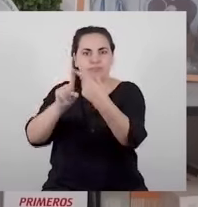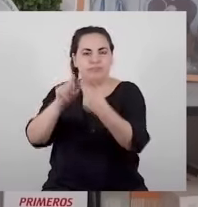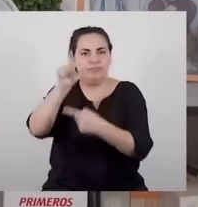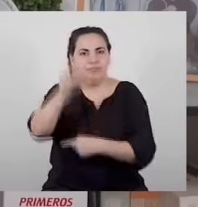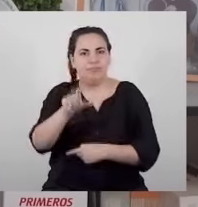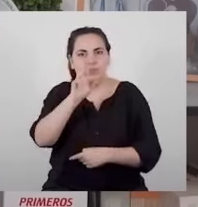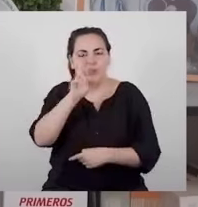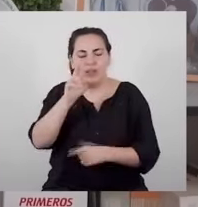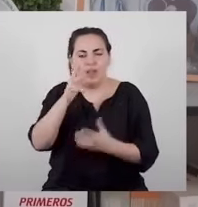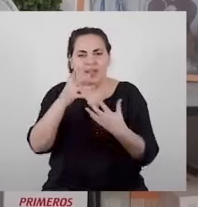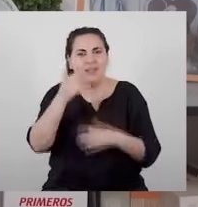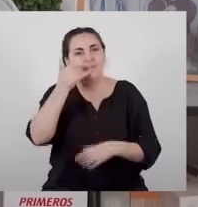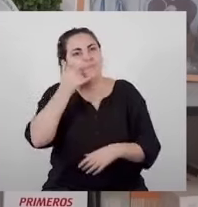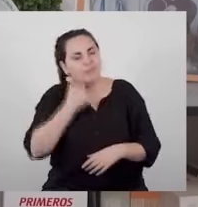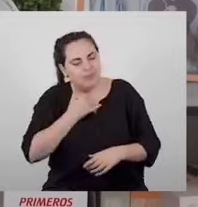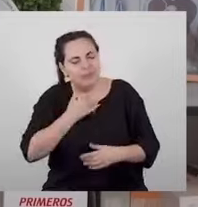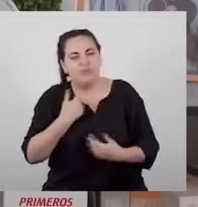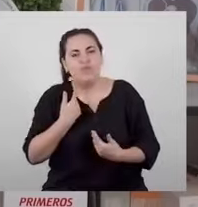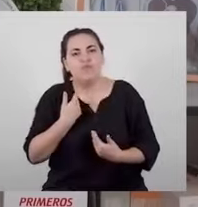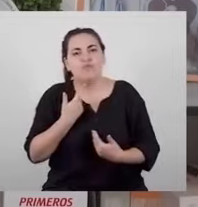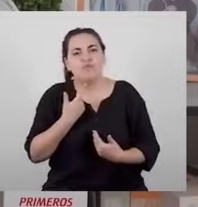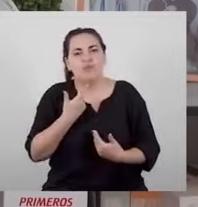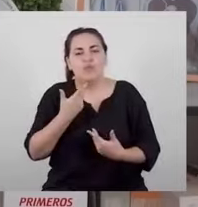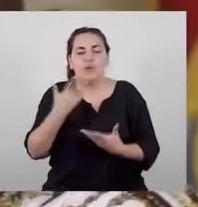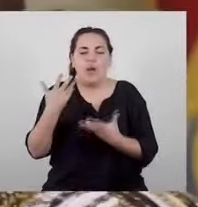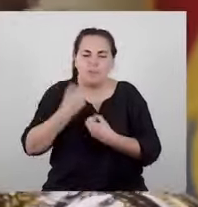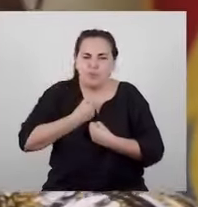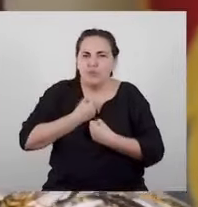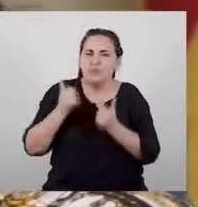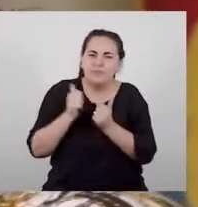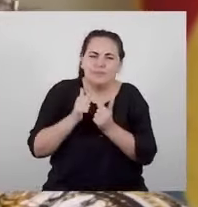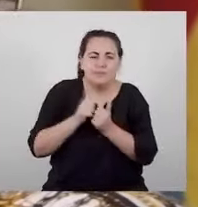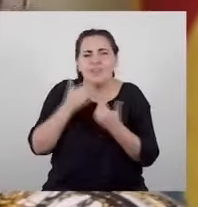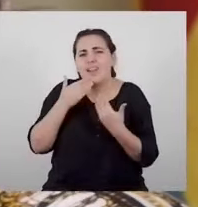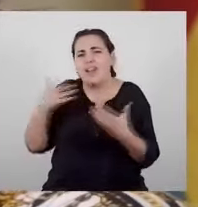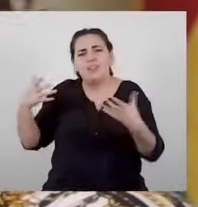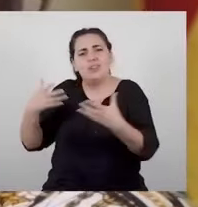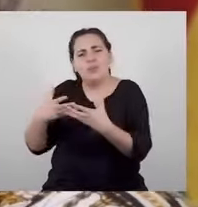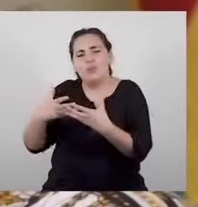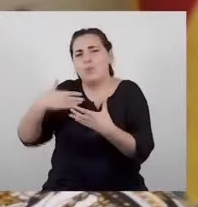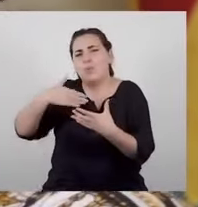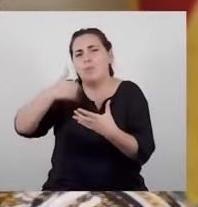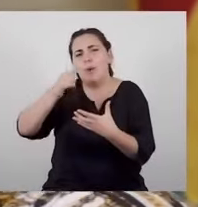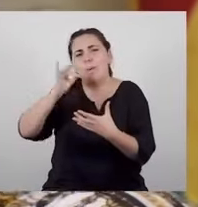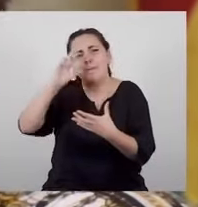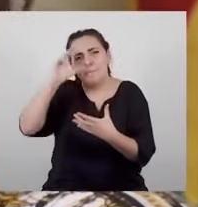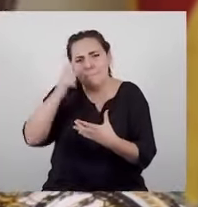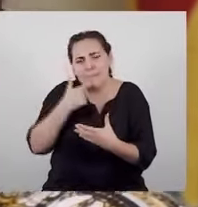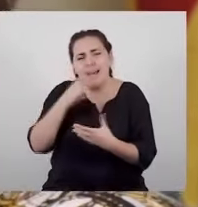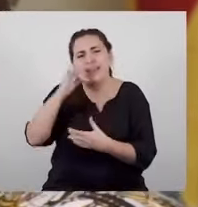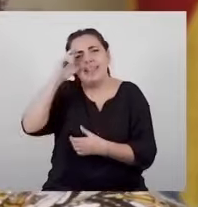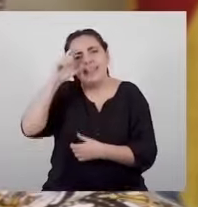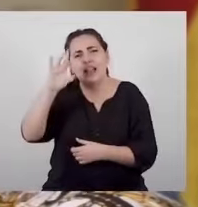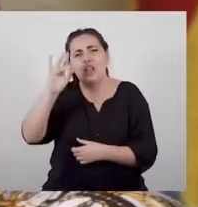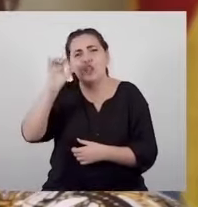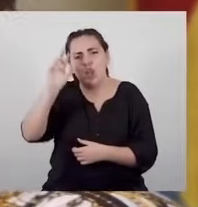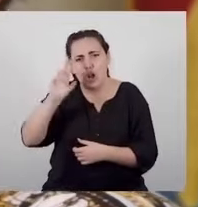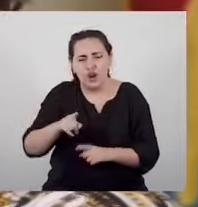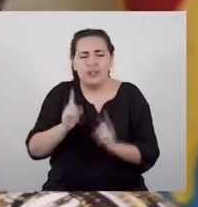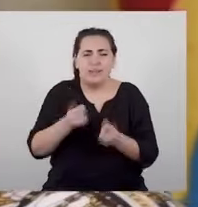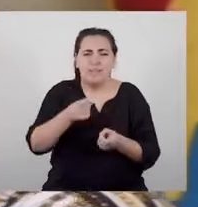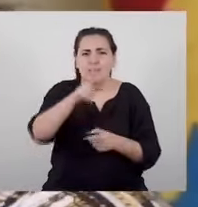me atendió me contuvo gracias a las Madres del Dolor y a muchas otras madres que se acercan